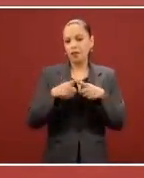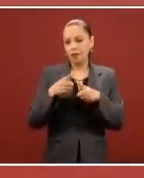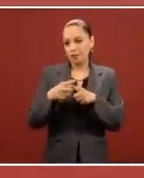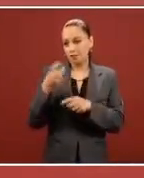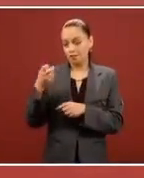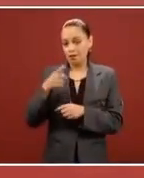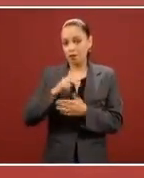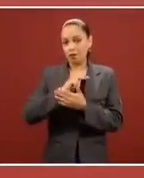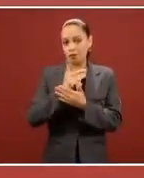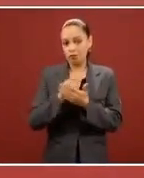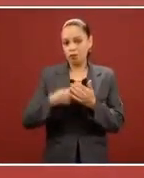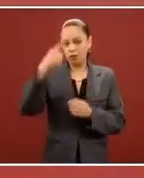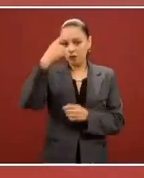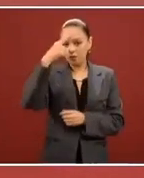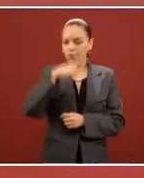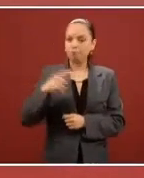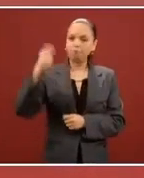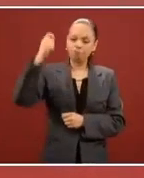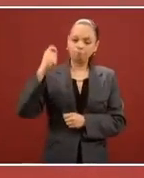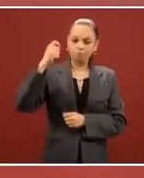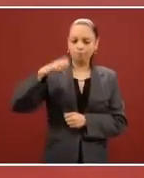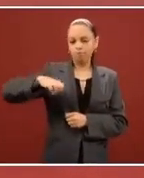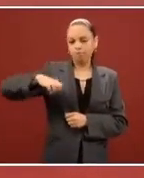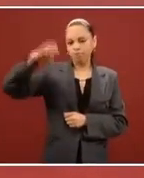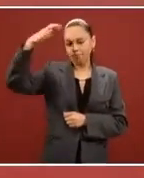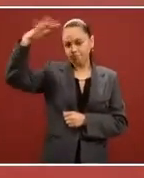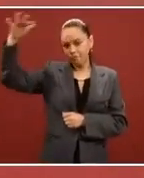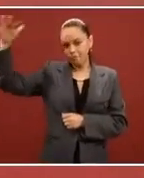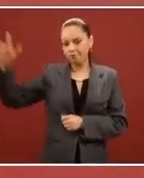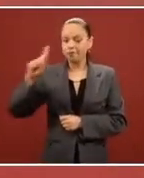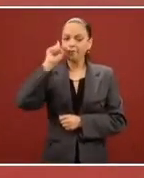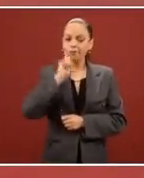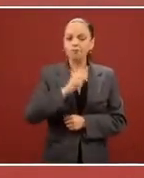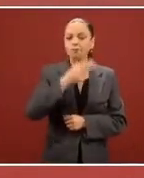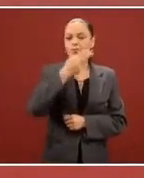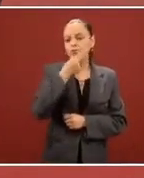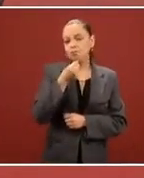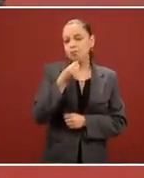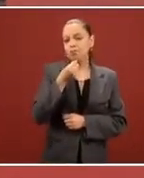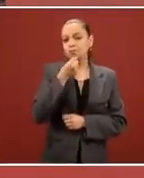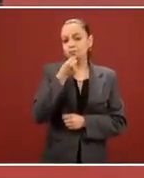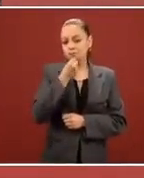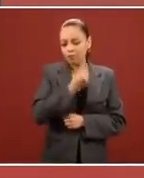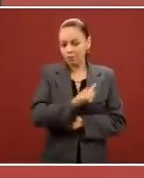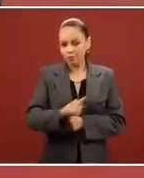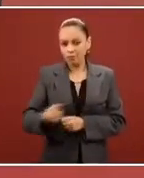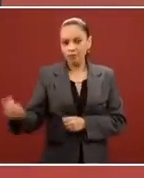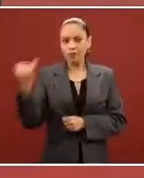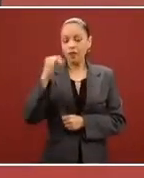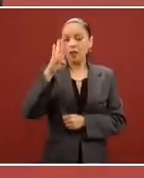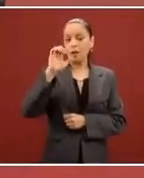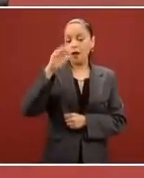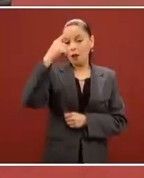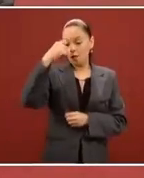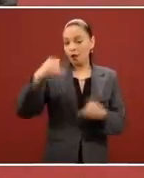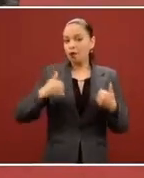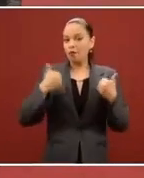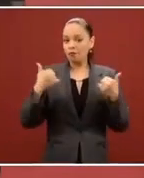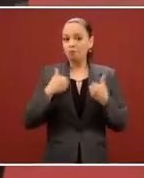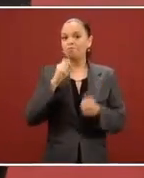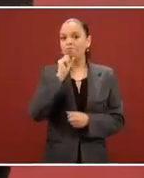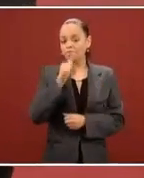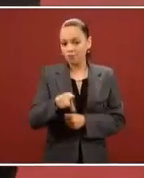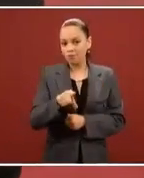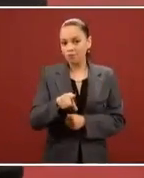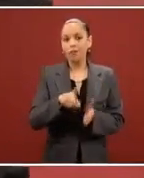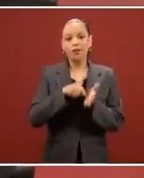programas, la pensión a adultos mayores, la pensión a niñas, niños con discapacidad, las becas para jóvenes y el derecho a la